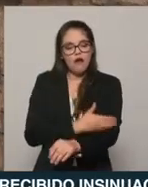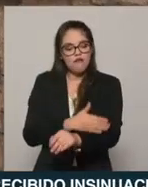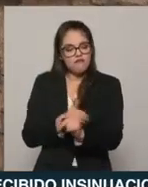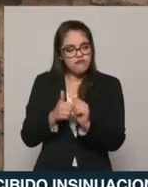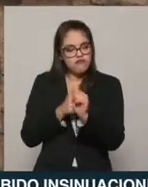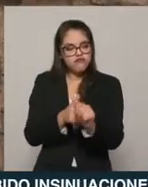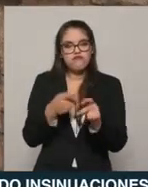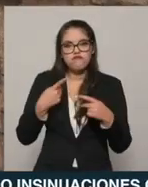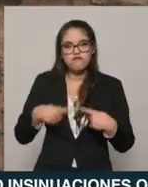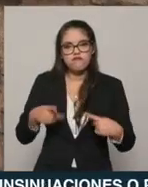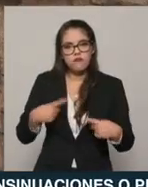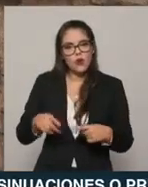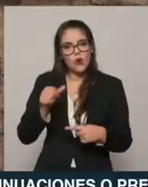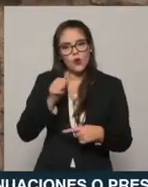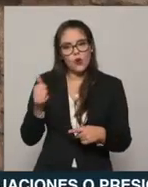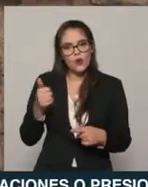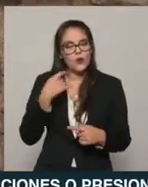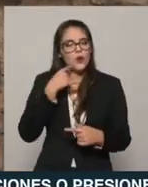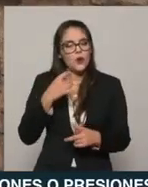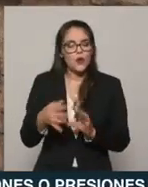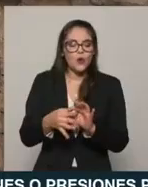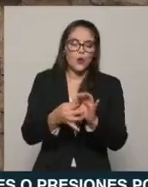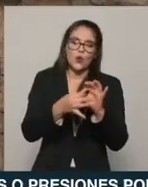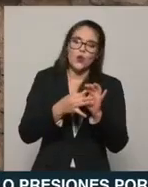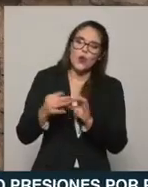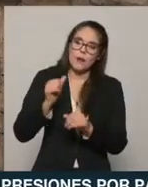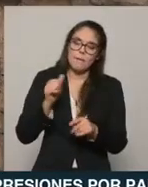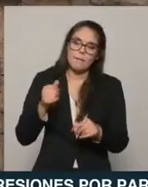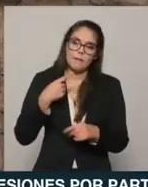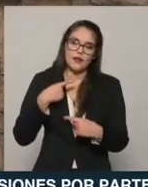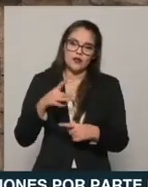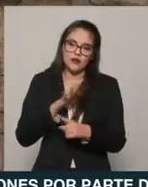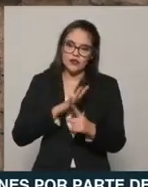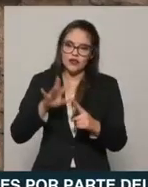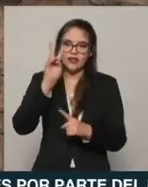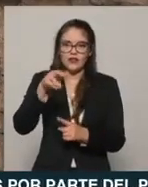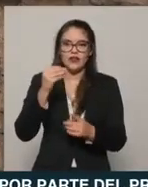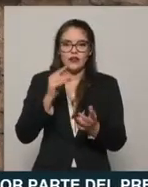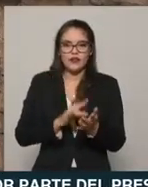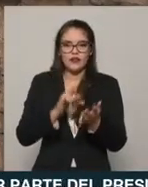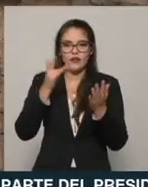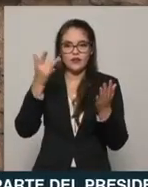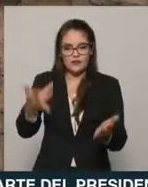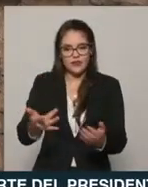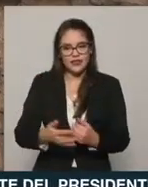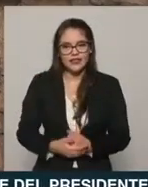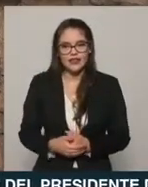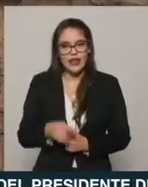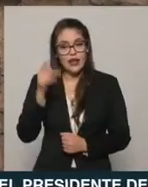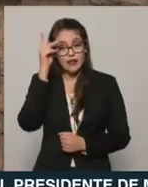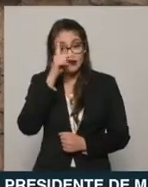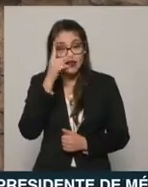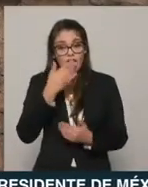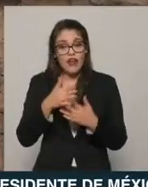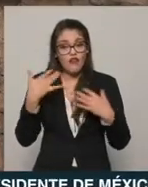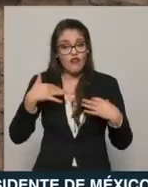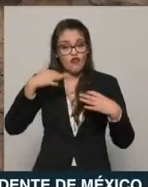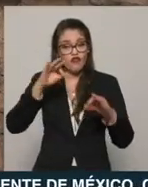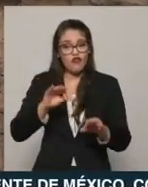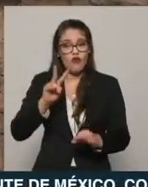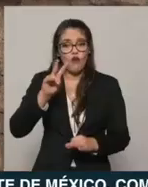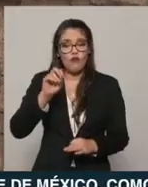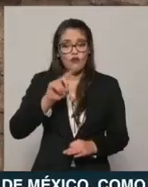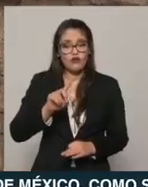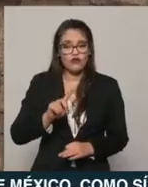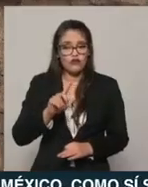seres queridos cercanos y de mucha empatía por parte de toda la sociedad. Muchísimas gracias, Gabriela Cámara, psicóloga y fundadora de Voz Pro Salud Mental.